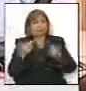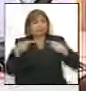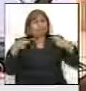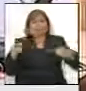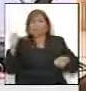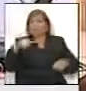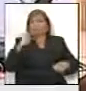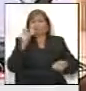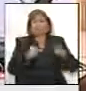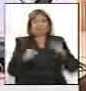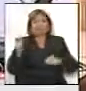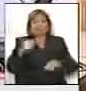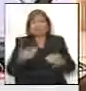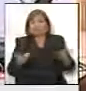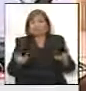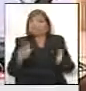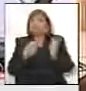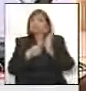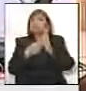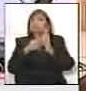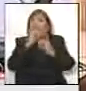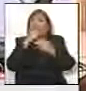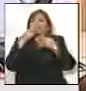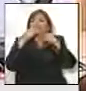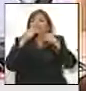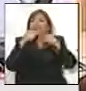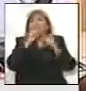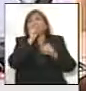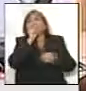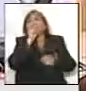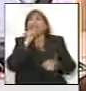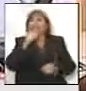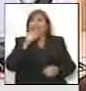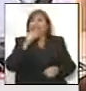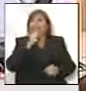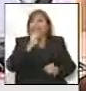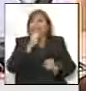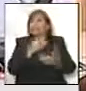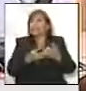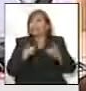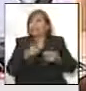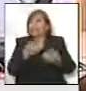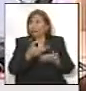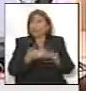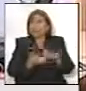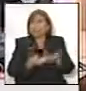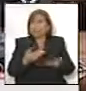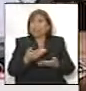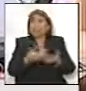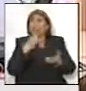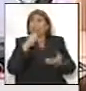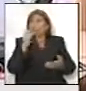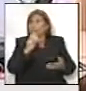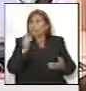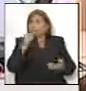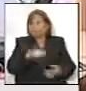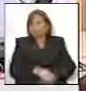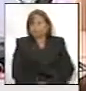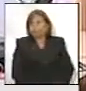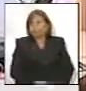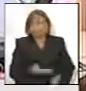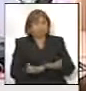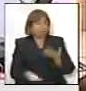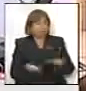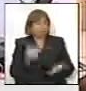quieren venir. Porque aparecen en medios de comunicación, y ahí sí, pero cuando se les requiere para una ratificación, no vienen. Y creo